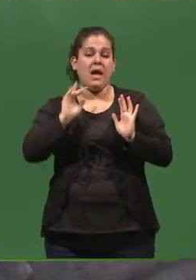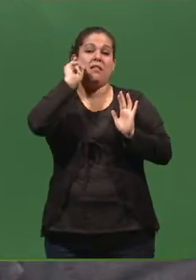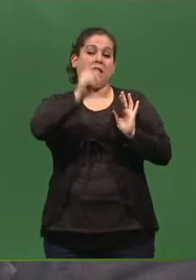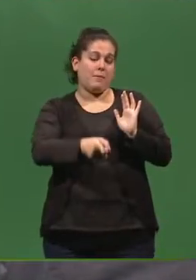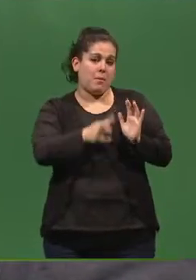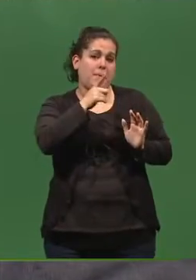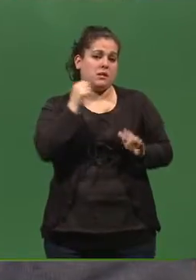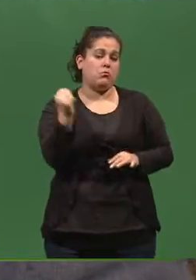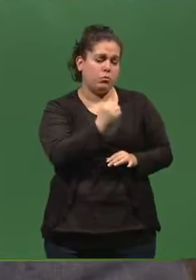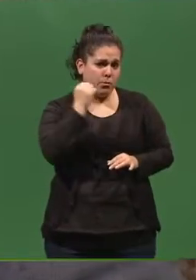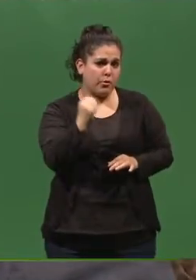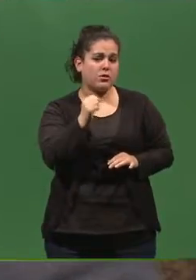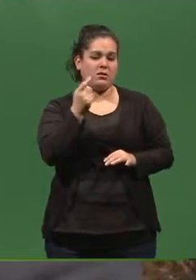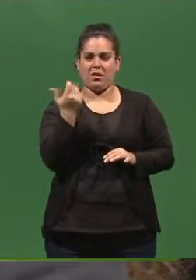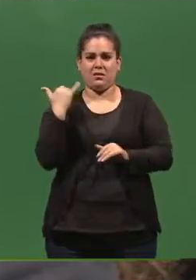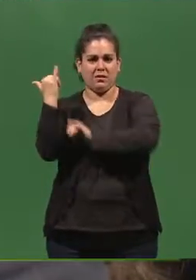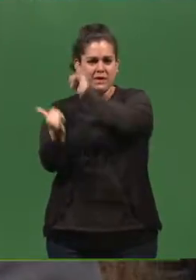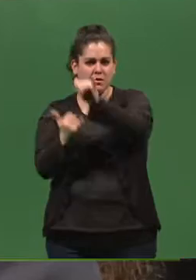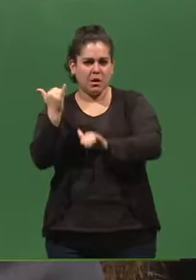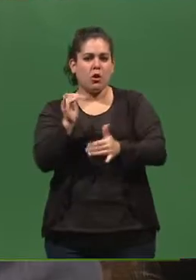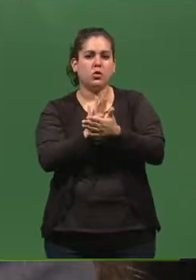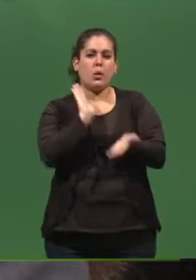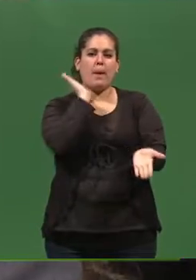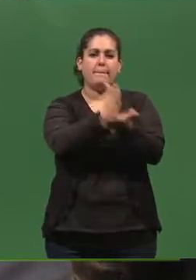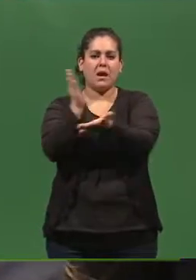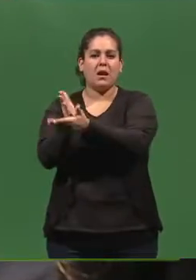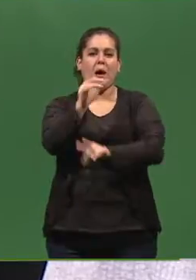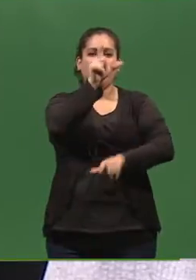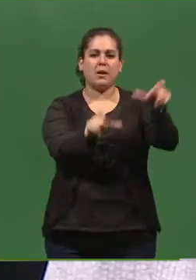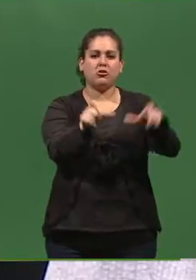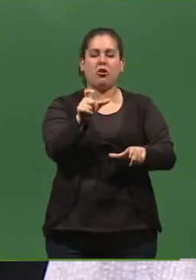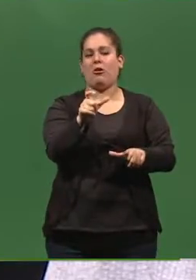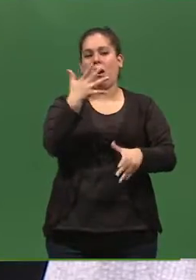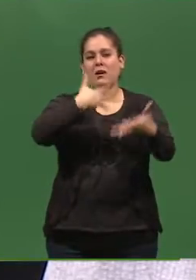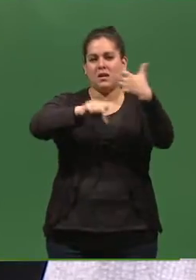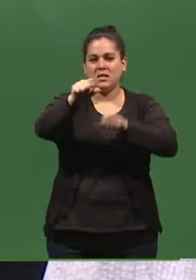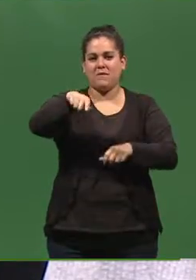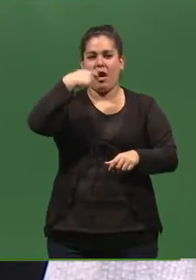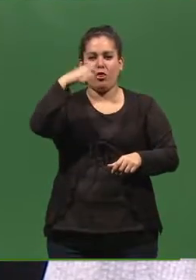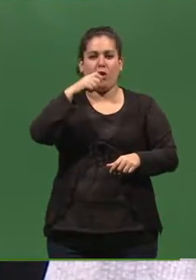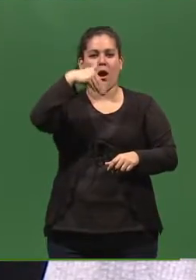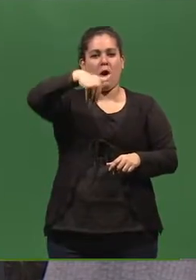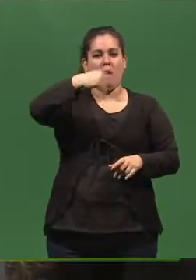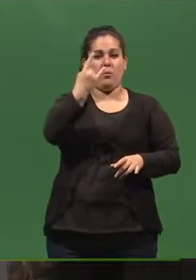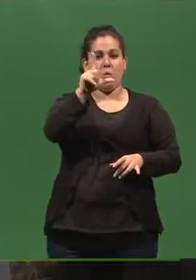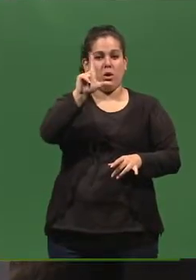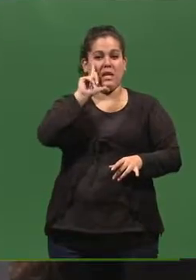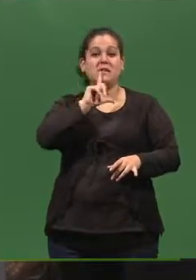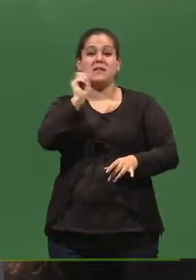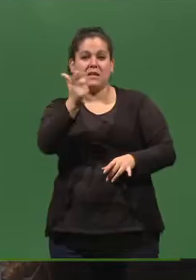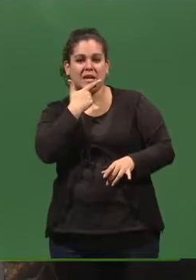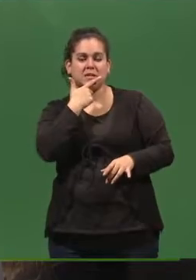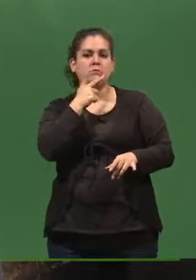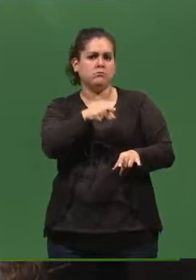tema de reducir, que nos parece importante con todos los que estaban explicando acá, el tema de las penas para las mulitas, que es las llamadas mulitas, que es como el eslabón más débil de